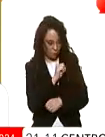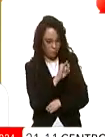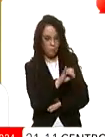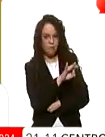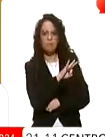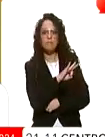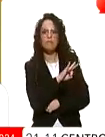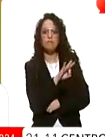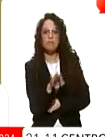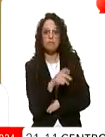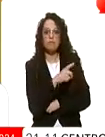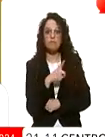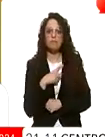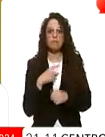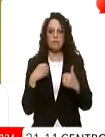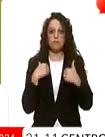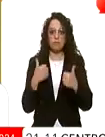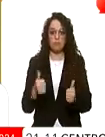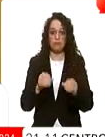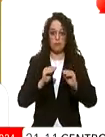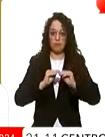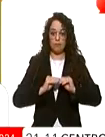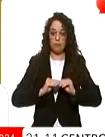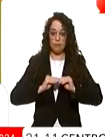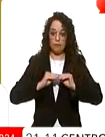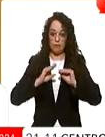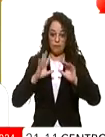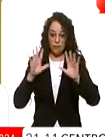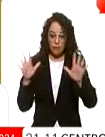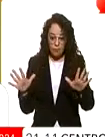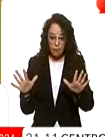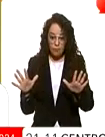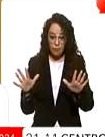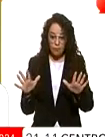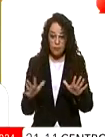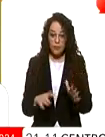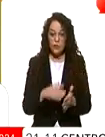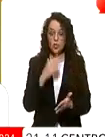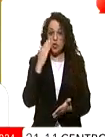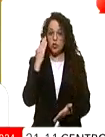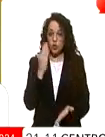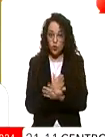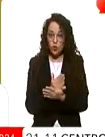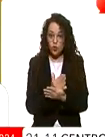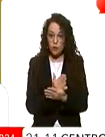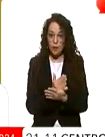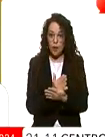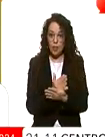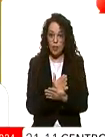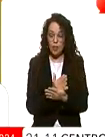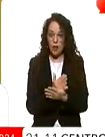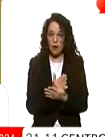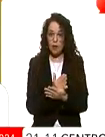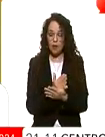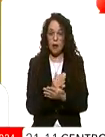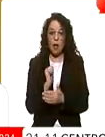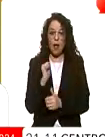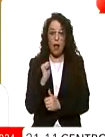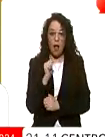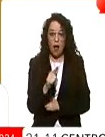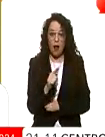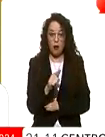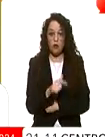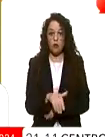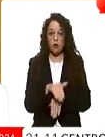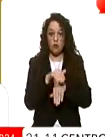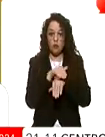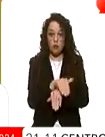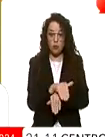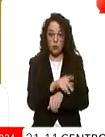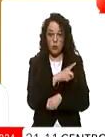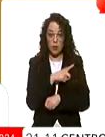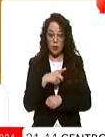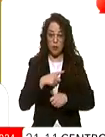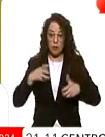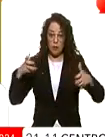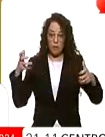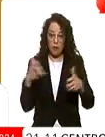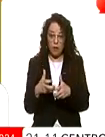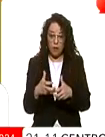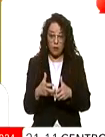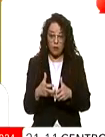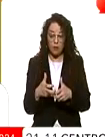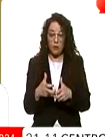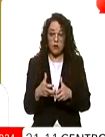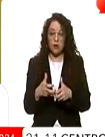claridad que no pueden suspenderse los actos relacionados con el desarrollo de este proceso electoral